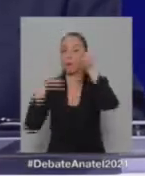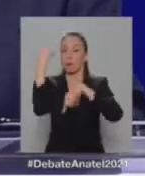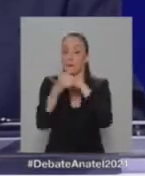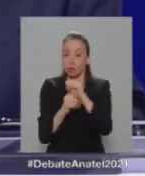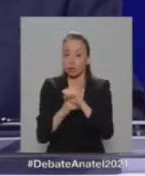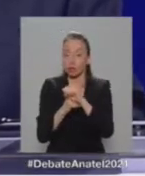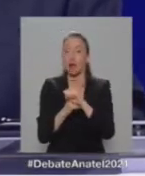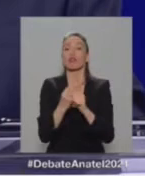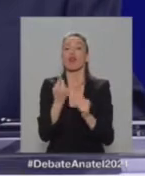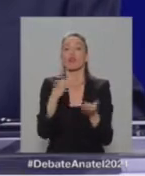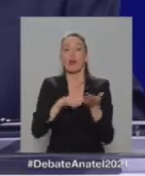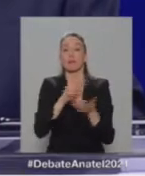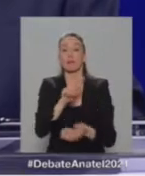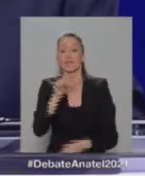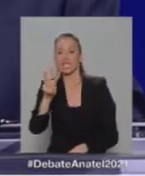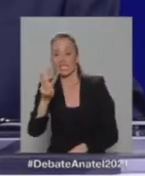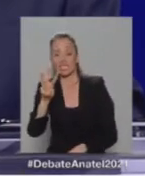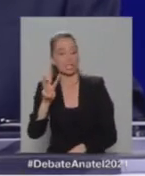contra